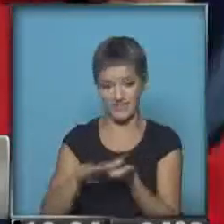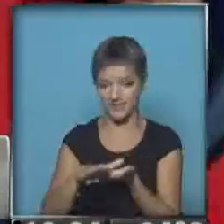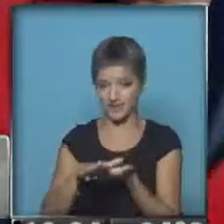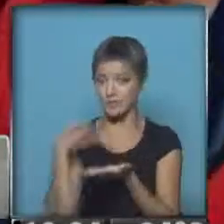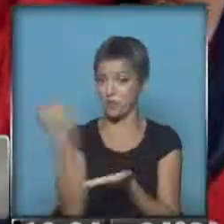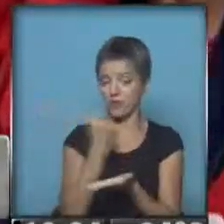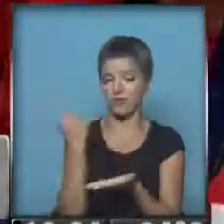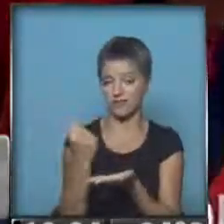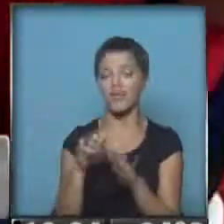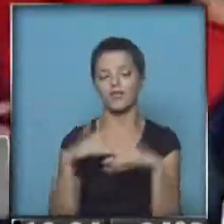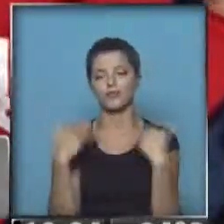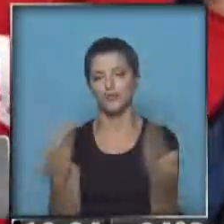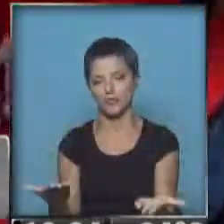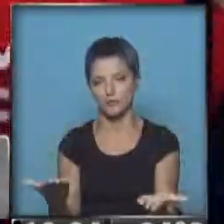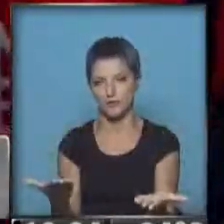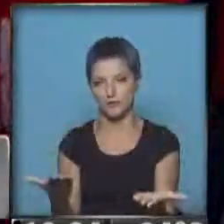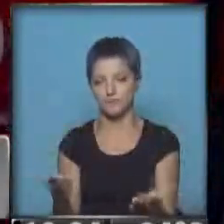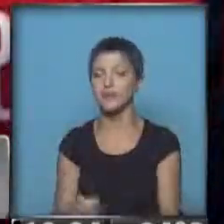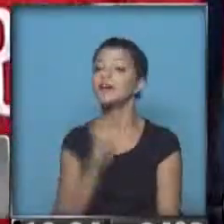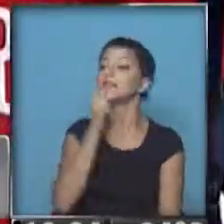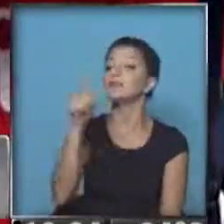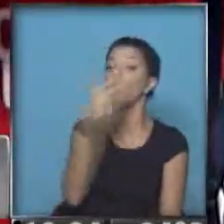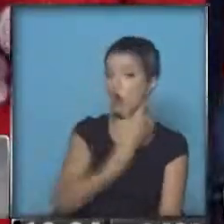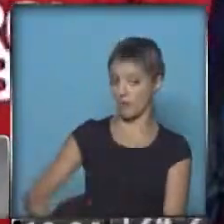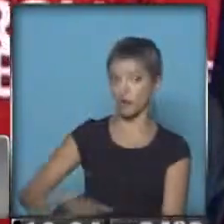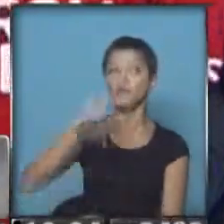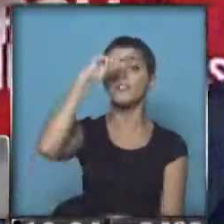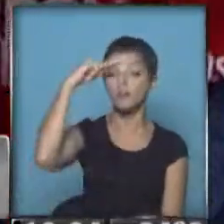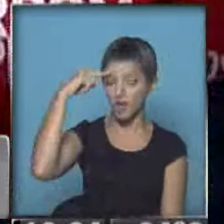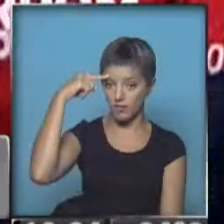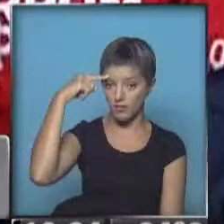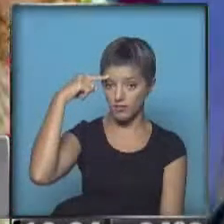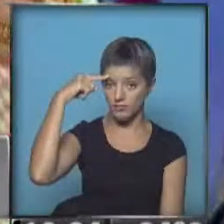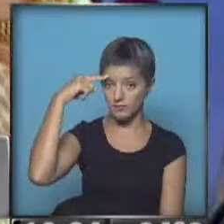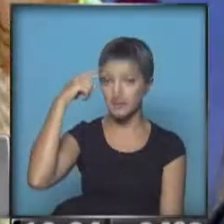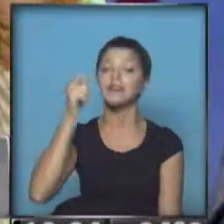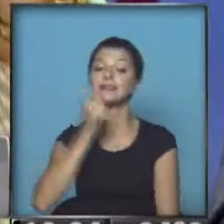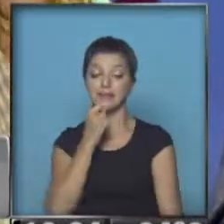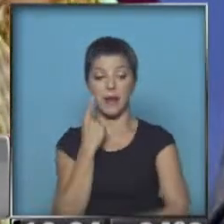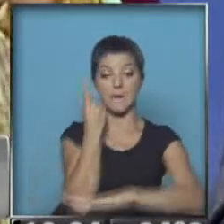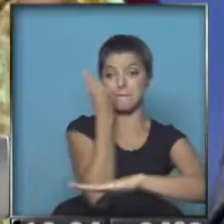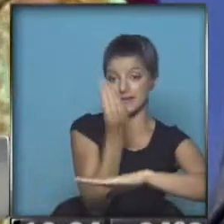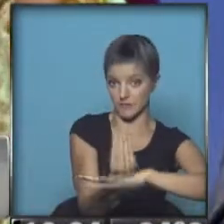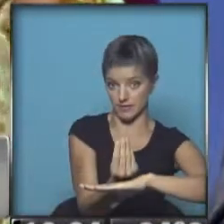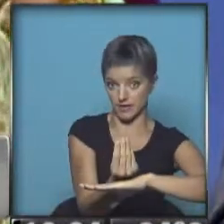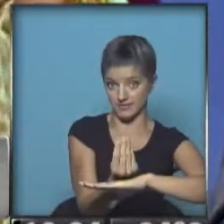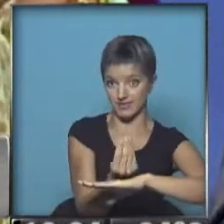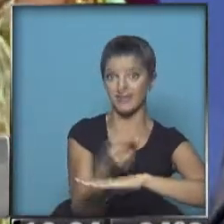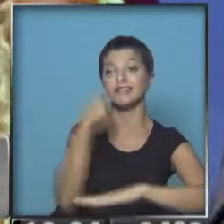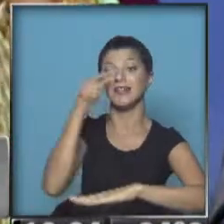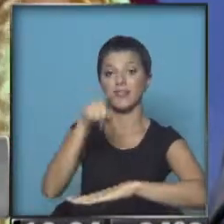entonces, si sos el gobierno nacional, si representás los intereses de la